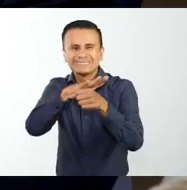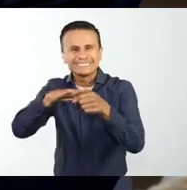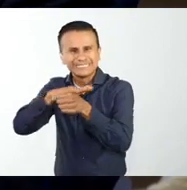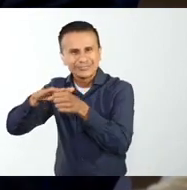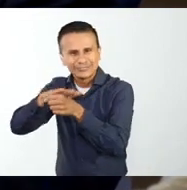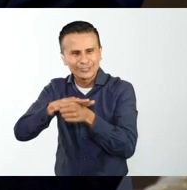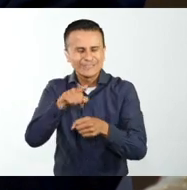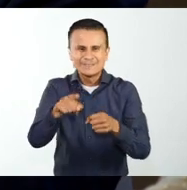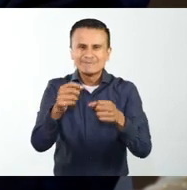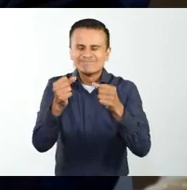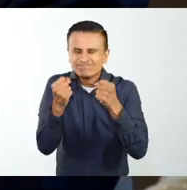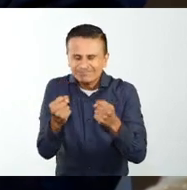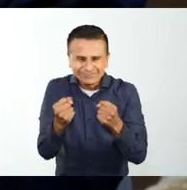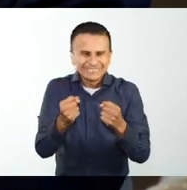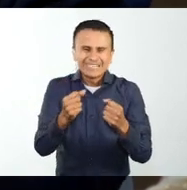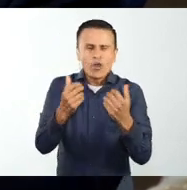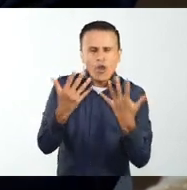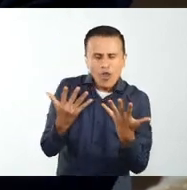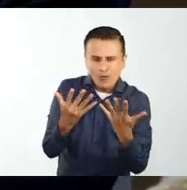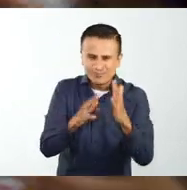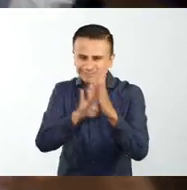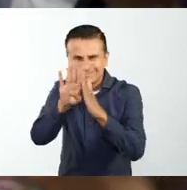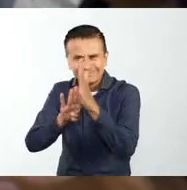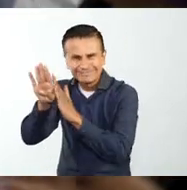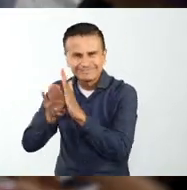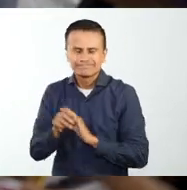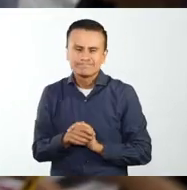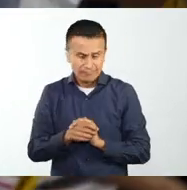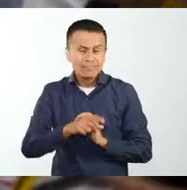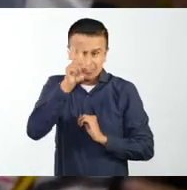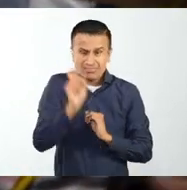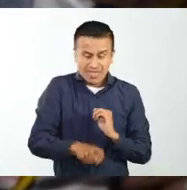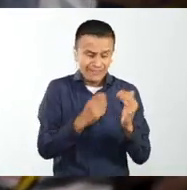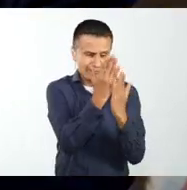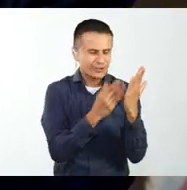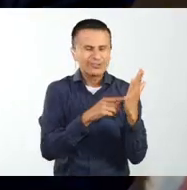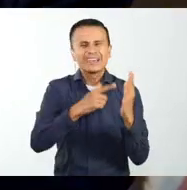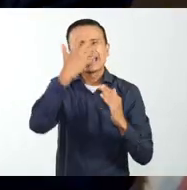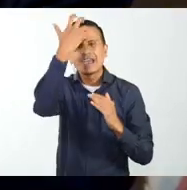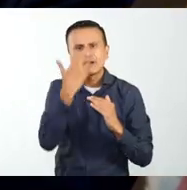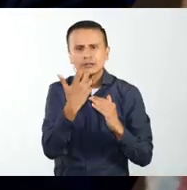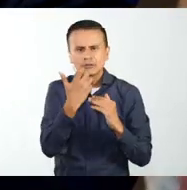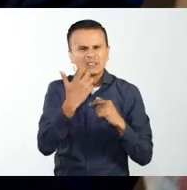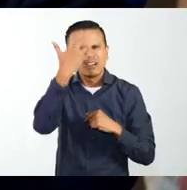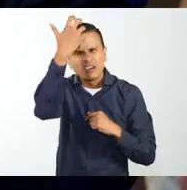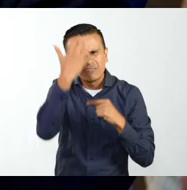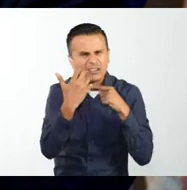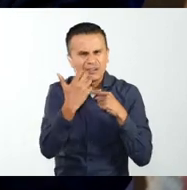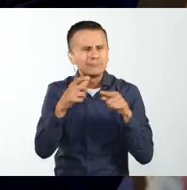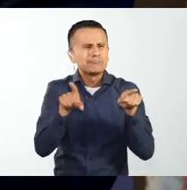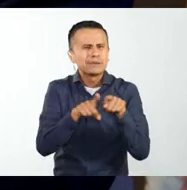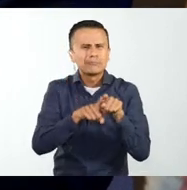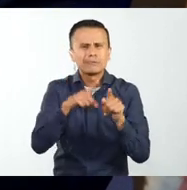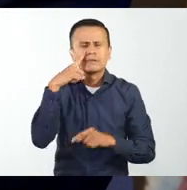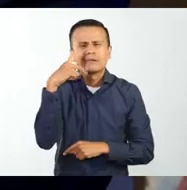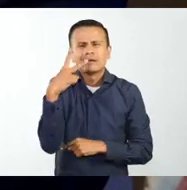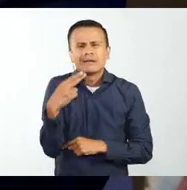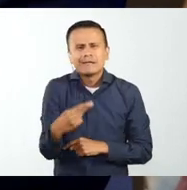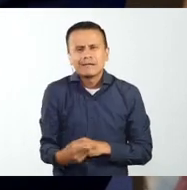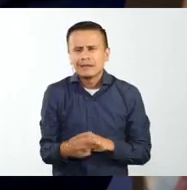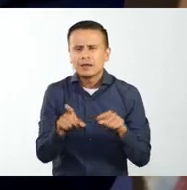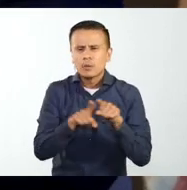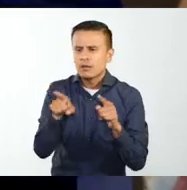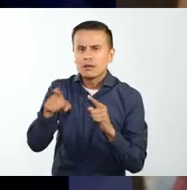son las situaciones más fértiles para producir ese desarrollo. Necesitamos una evaluación que salga